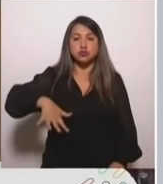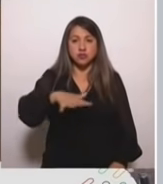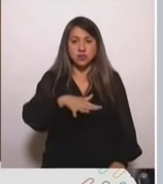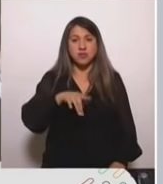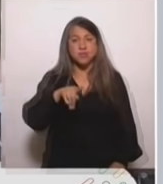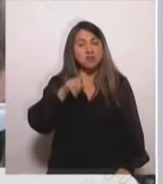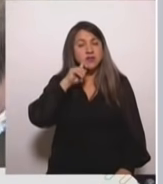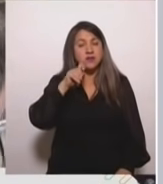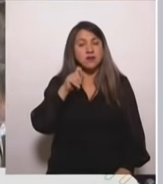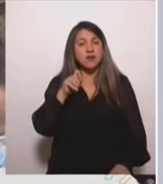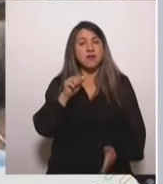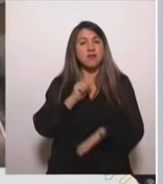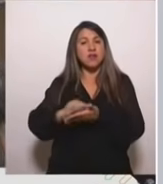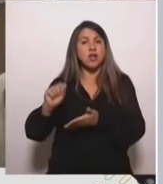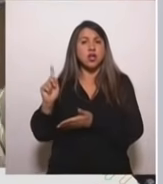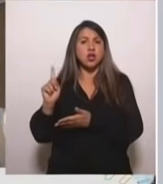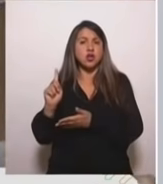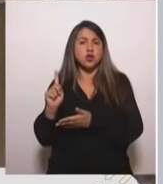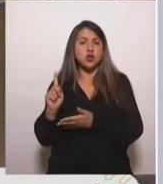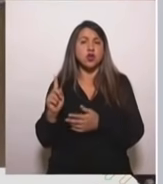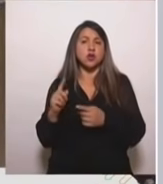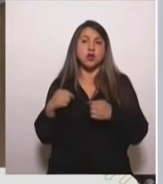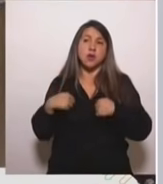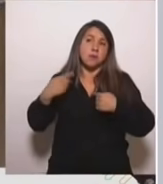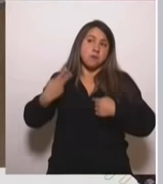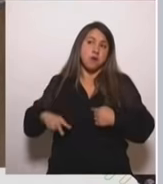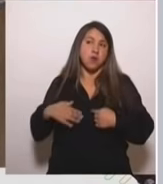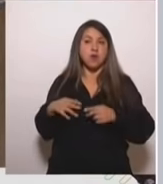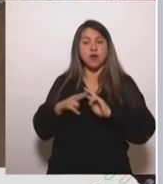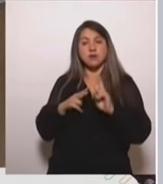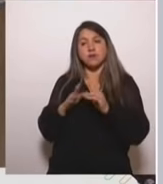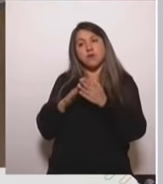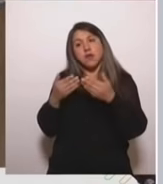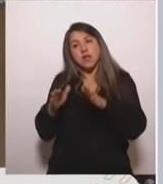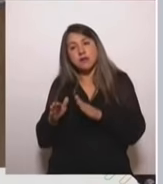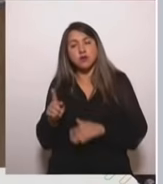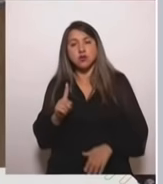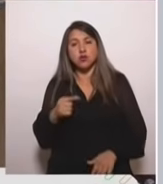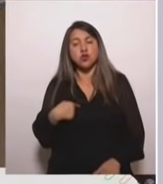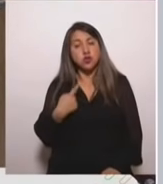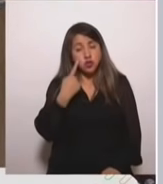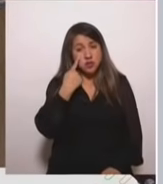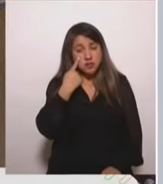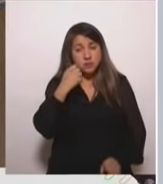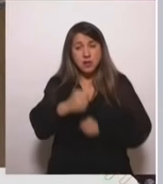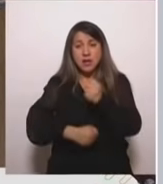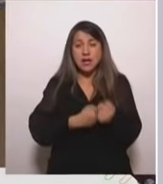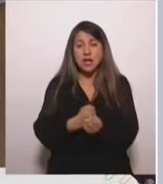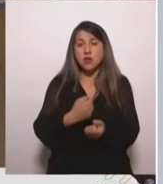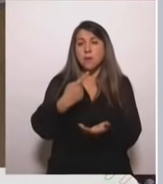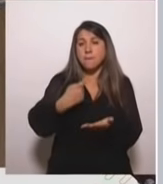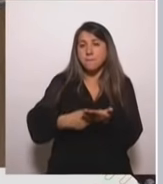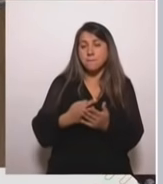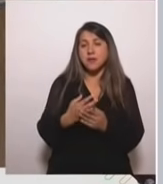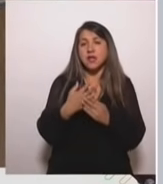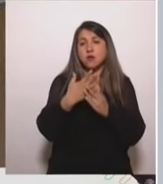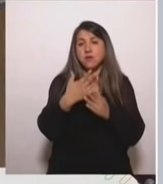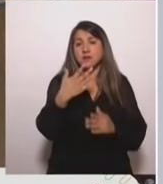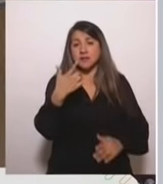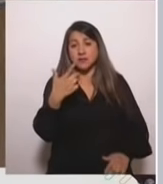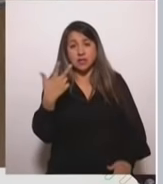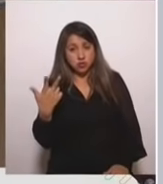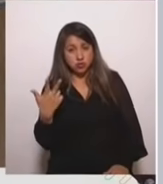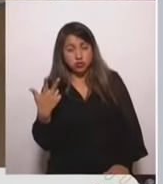Sí, Nicolás, yo creo que esto es muy importante de puntualizar de cara a la opinión pública. Una cosa fue el acuerdo